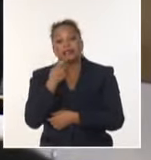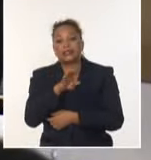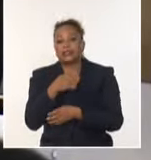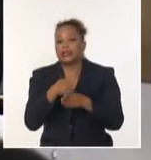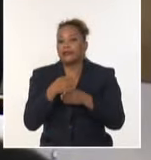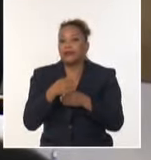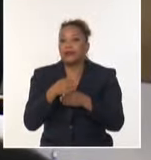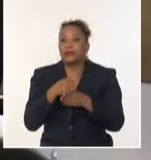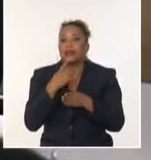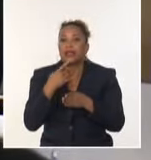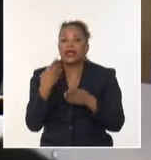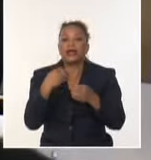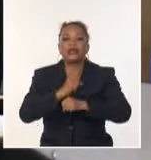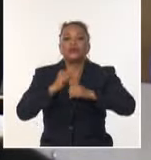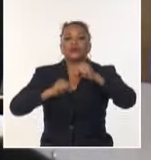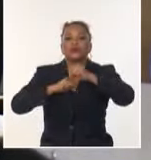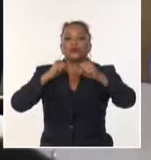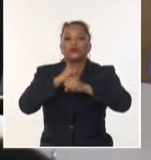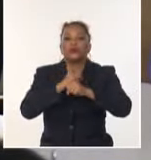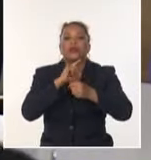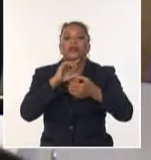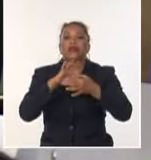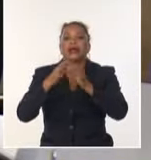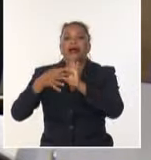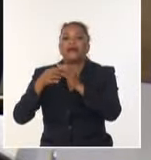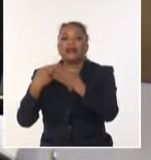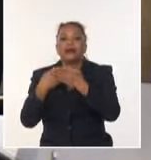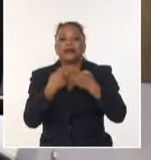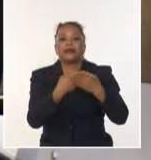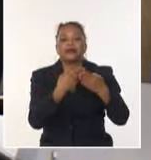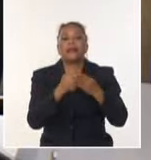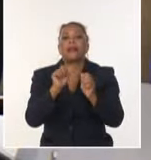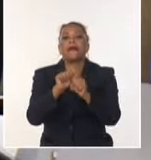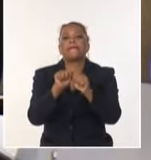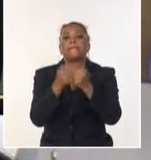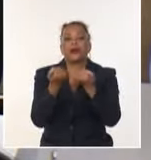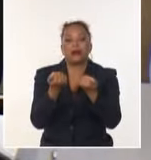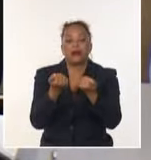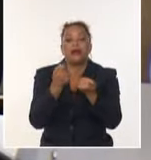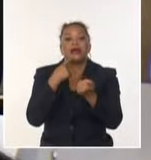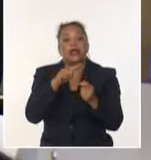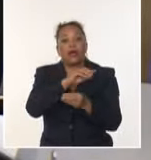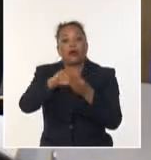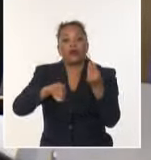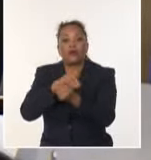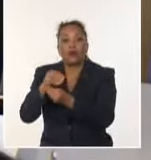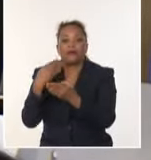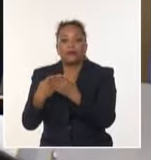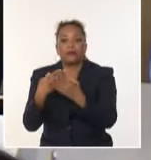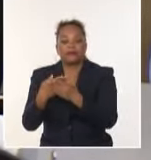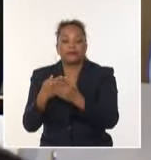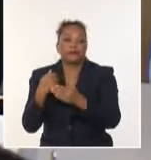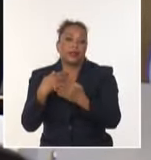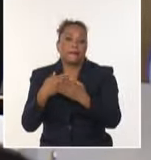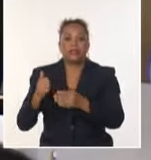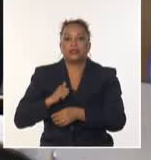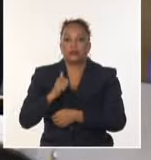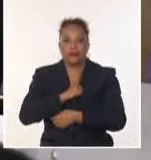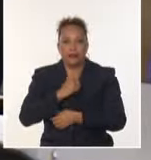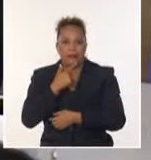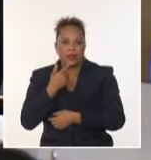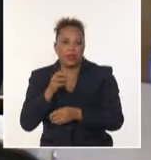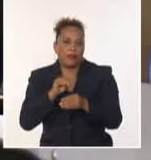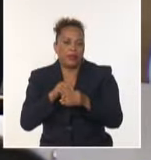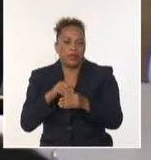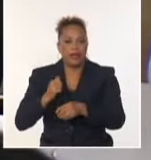de las estructuras de la cadena cubana del pan, que pasarían a ser estructuras empresariales municipales, ya sean como MIPYMES estatales o como